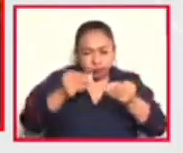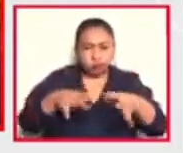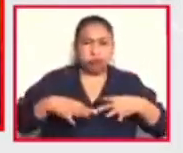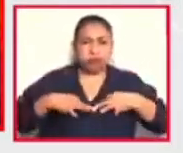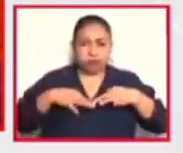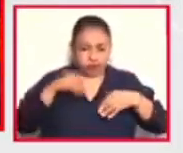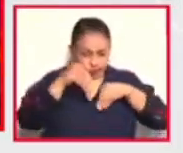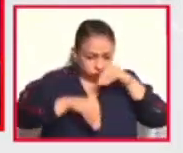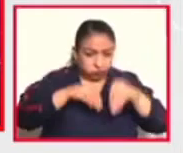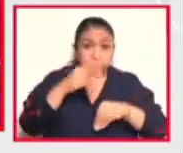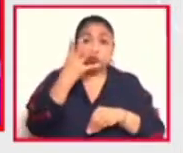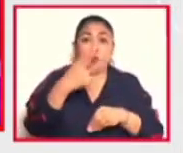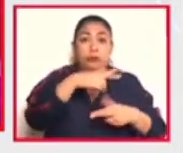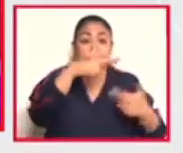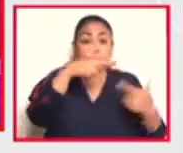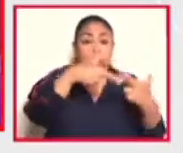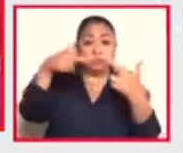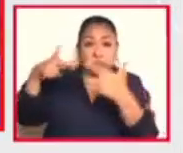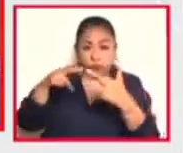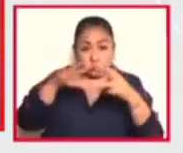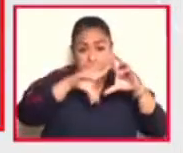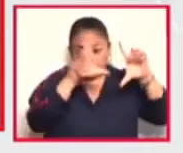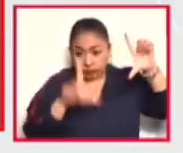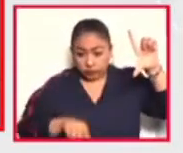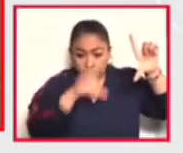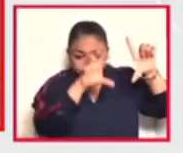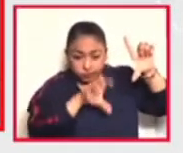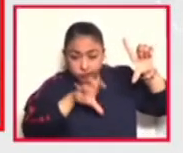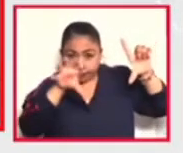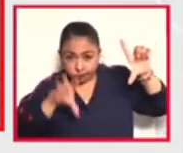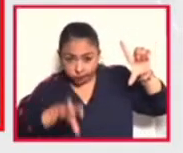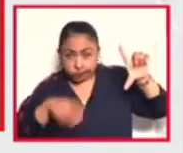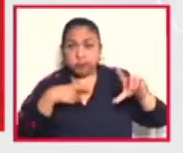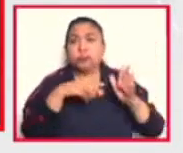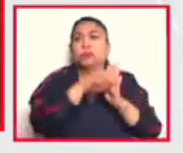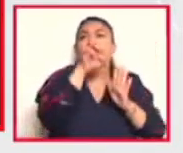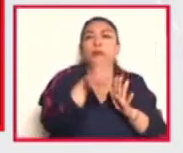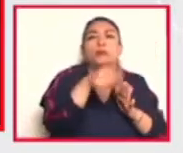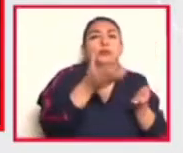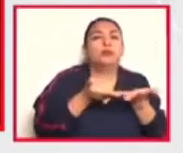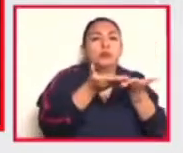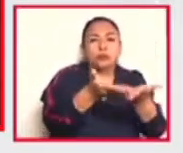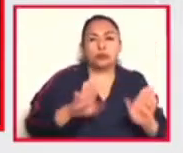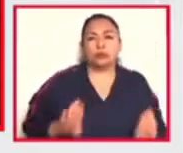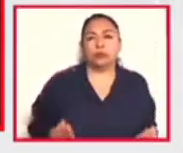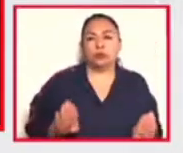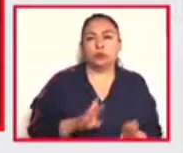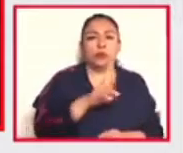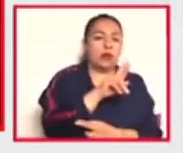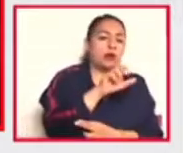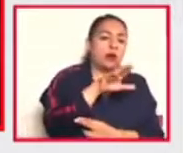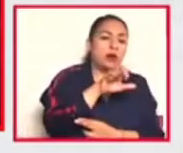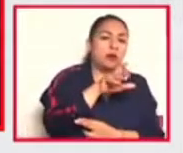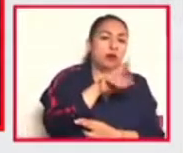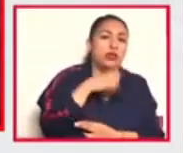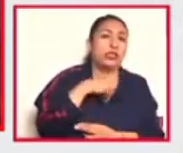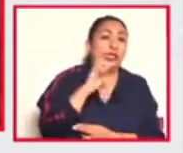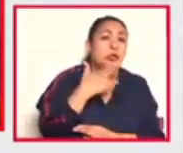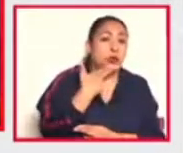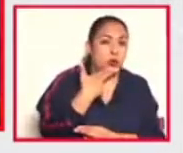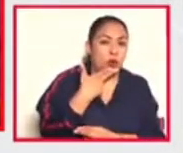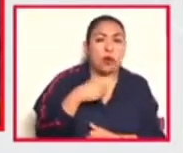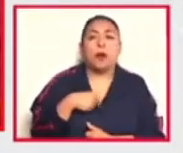las 4 regiones de la República Mexicana. Está, por ejemplo, una ofrenda típica entre los rarámuris de Chihuahua.